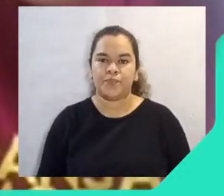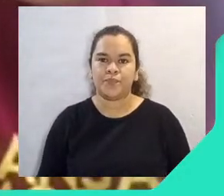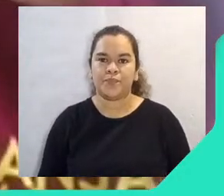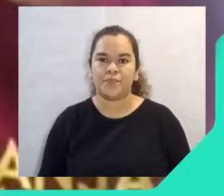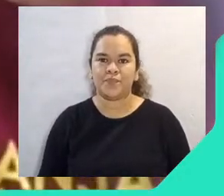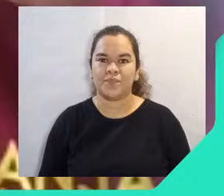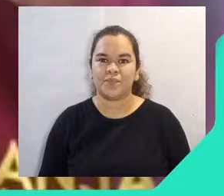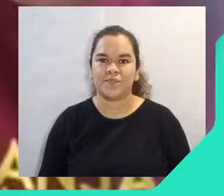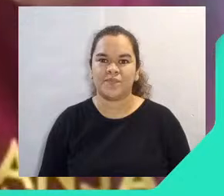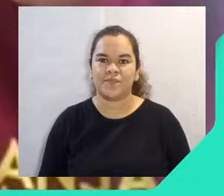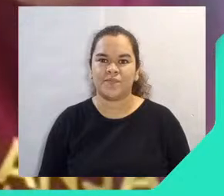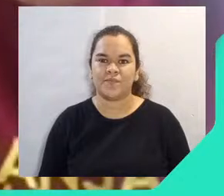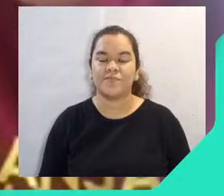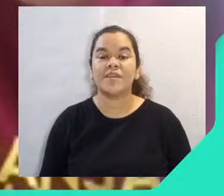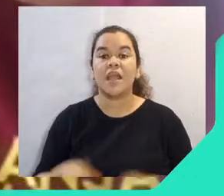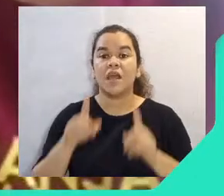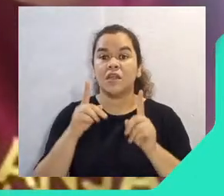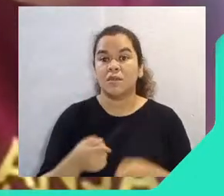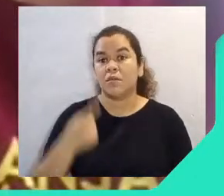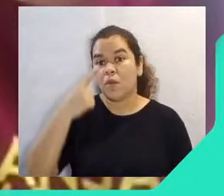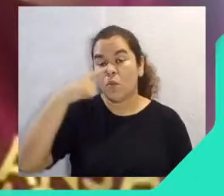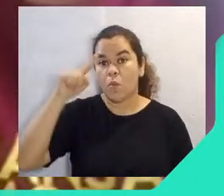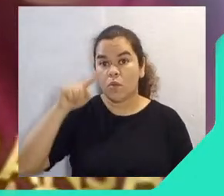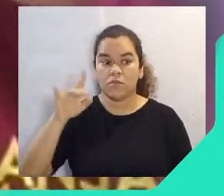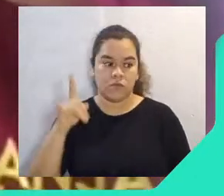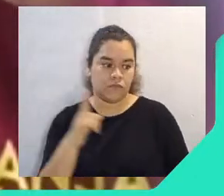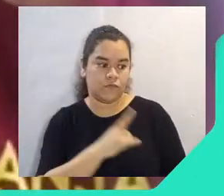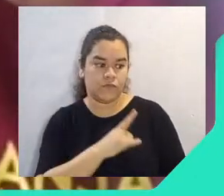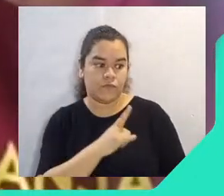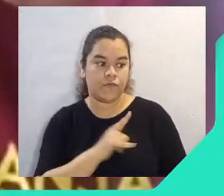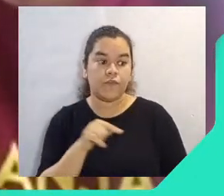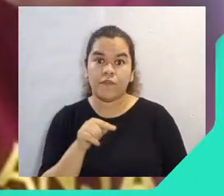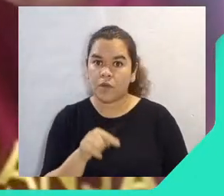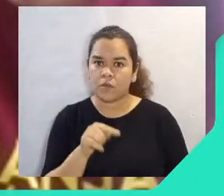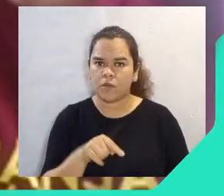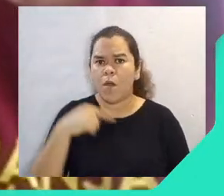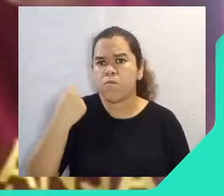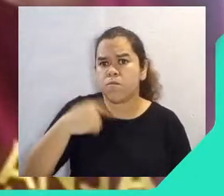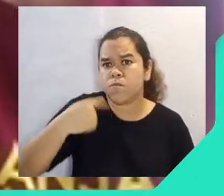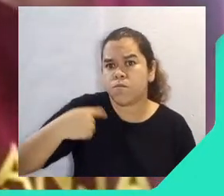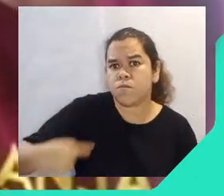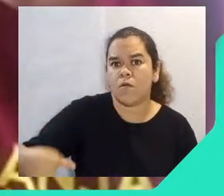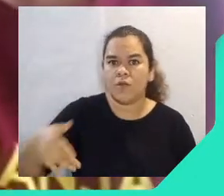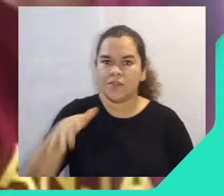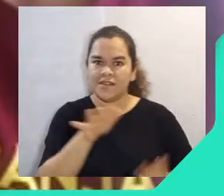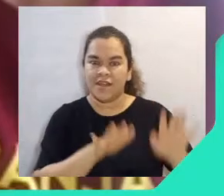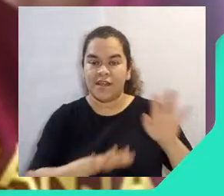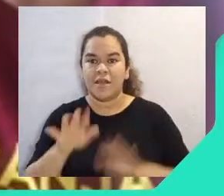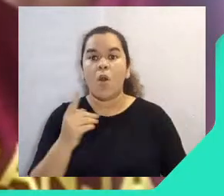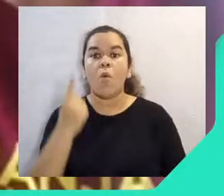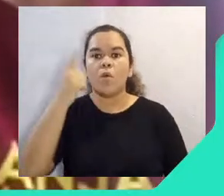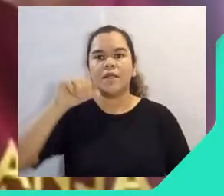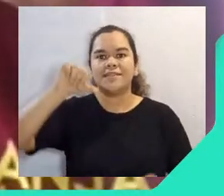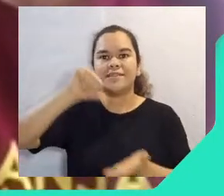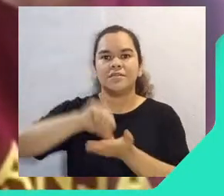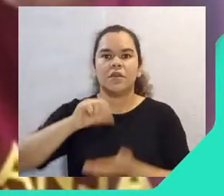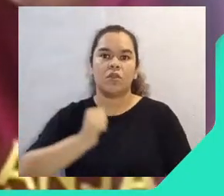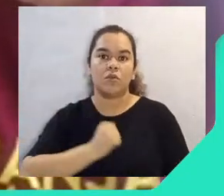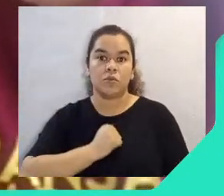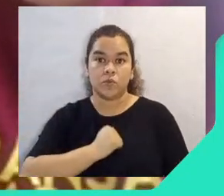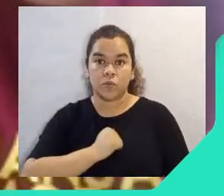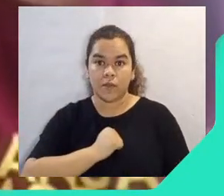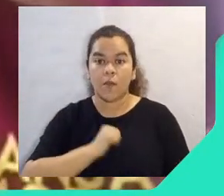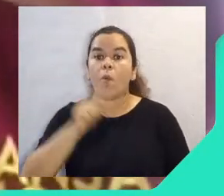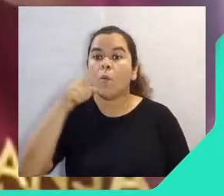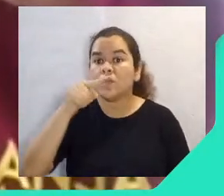en la facultad van a encontrar muchas maneras de desenvolverse, y una de ellas es el centro de estudiantes. Si ustedes quieren participar y